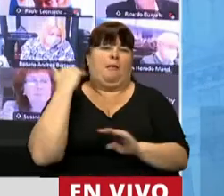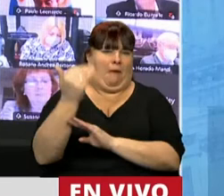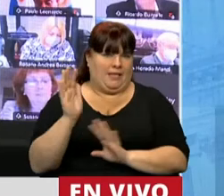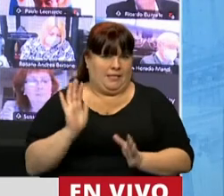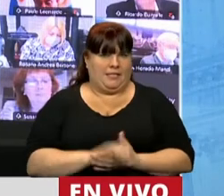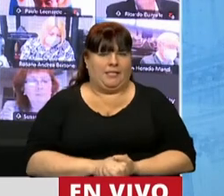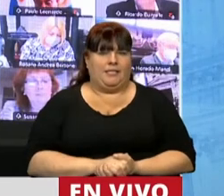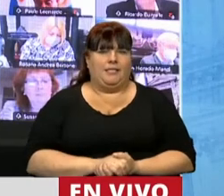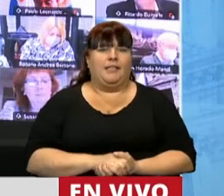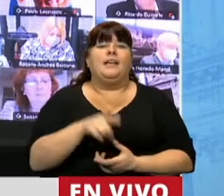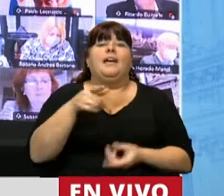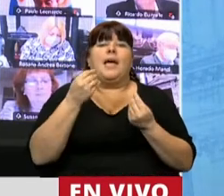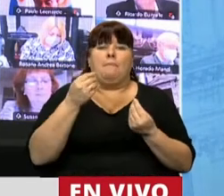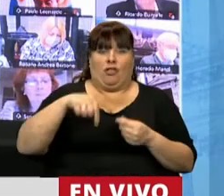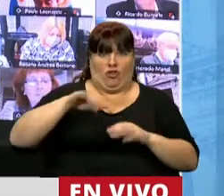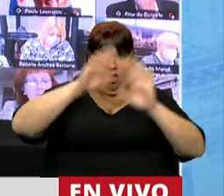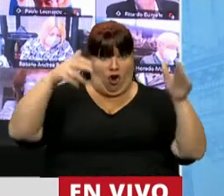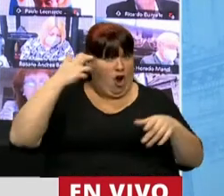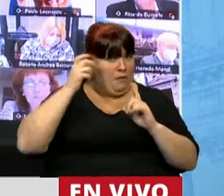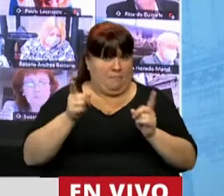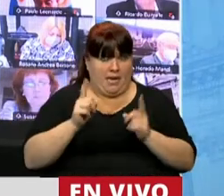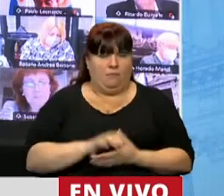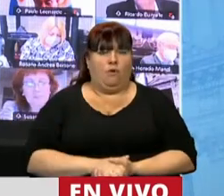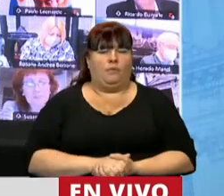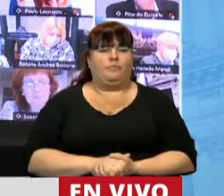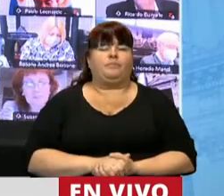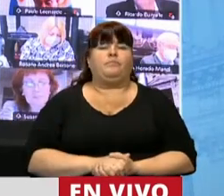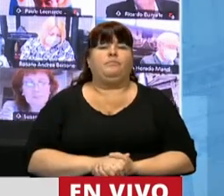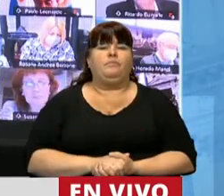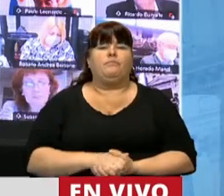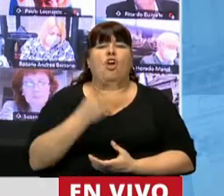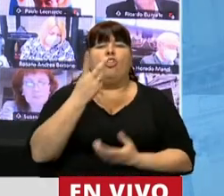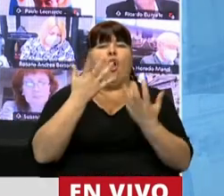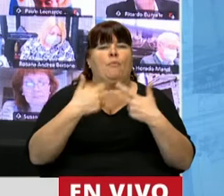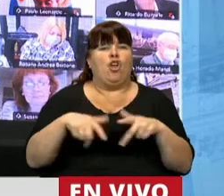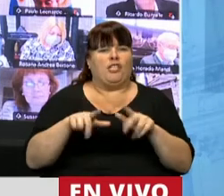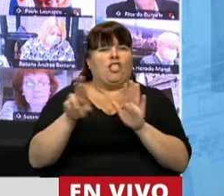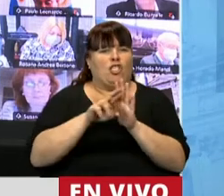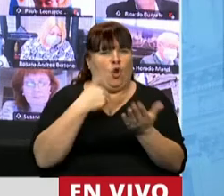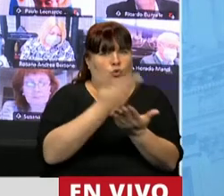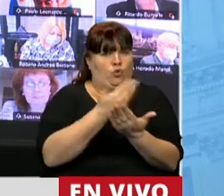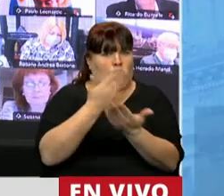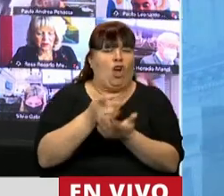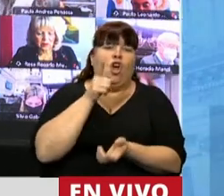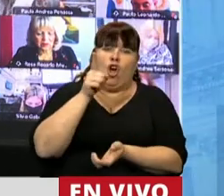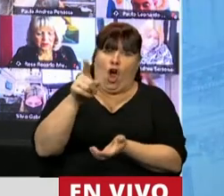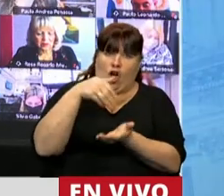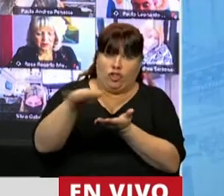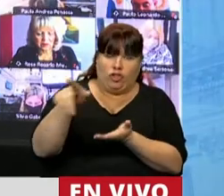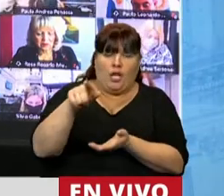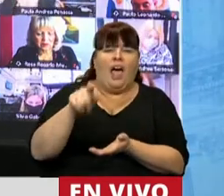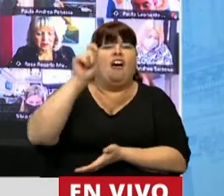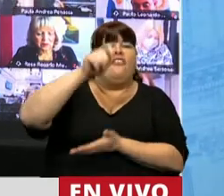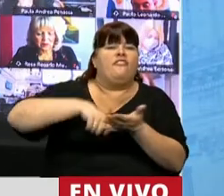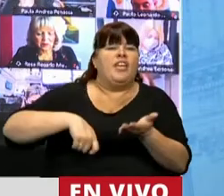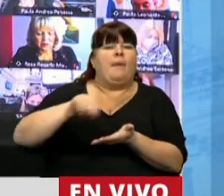y esto es lo que sucedió en este congreso donde se presentaron dos proyectos de resolución de repudio con